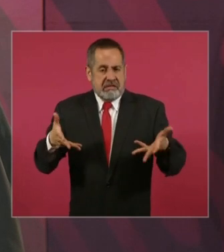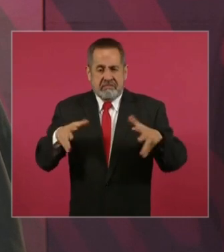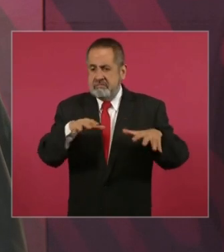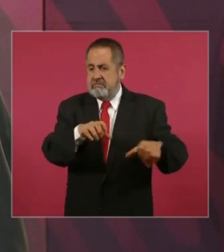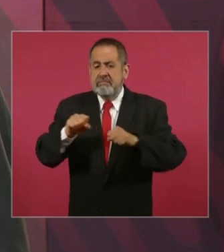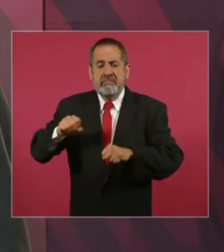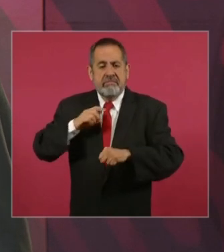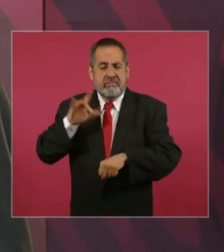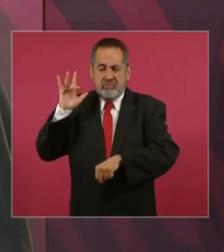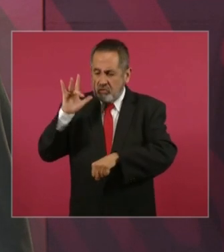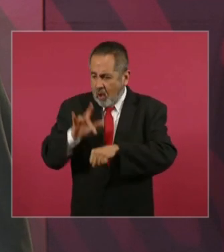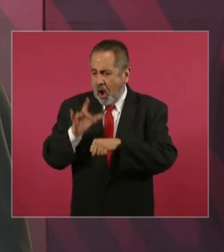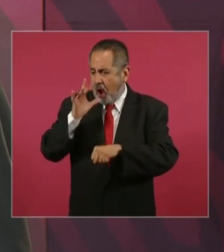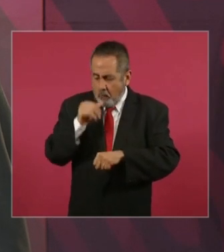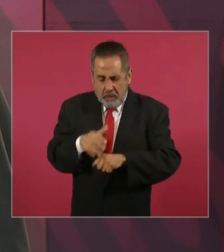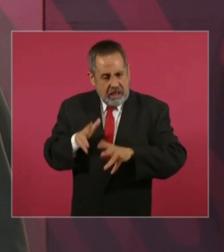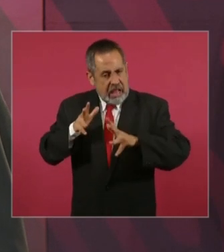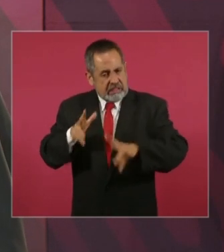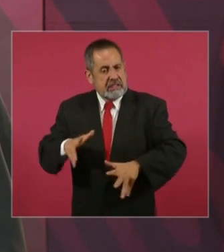hectáreas.